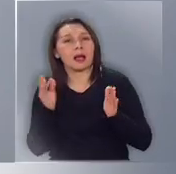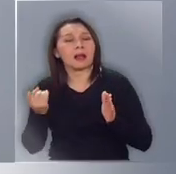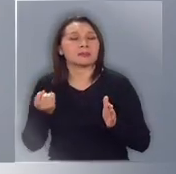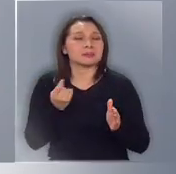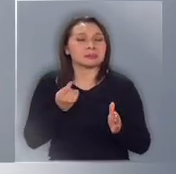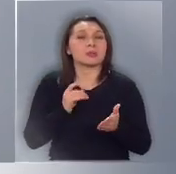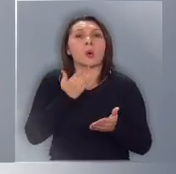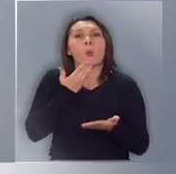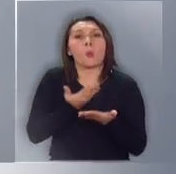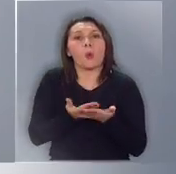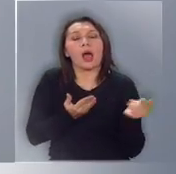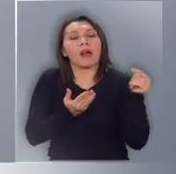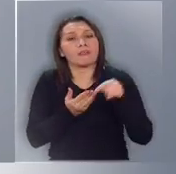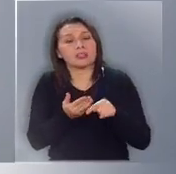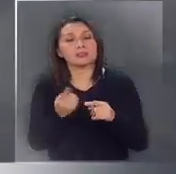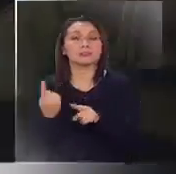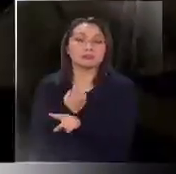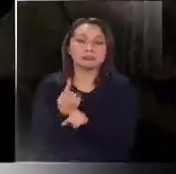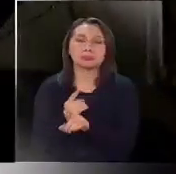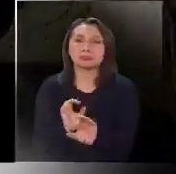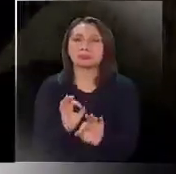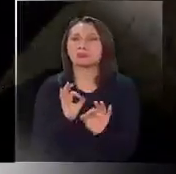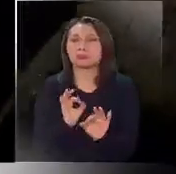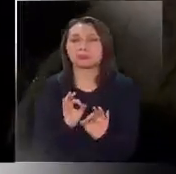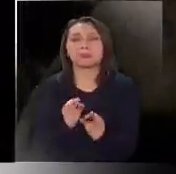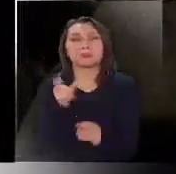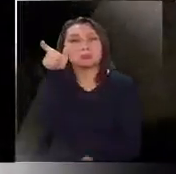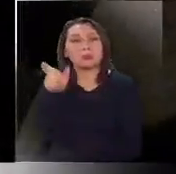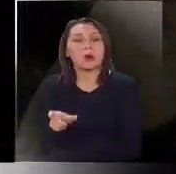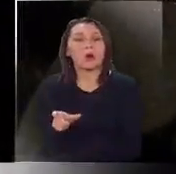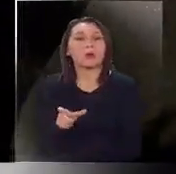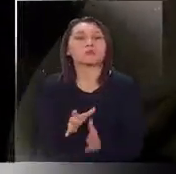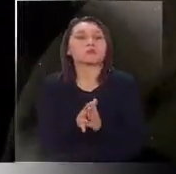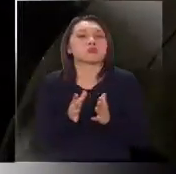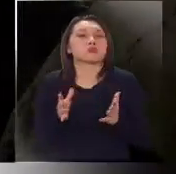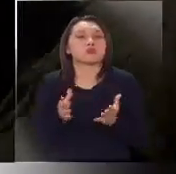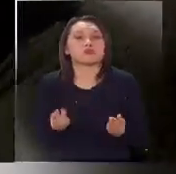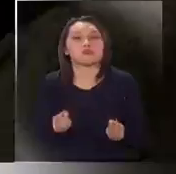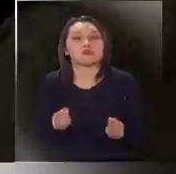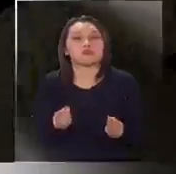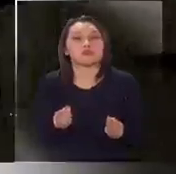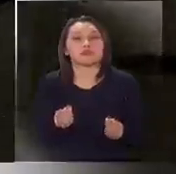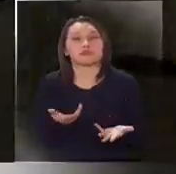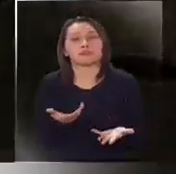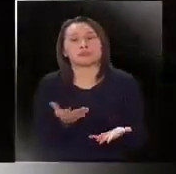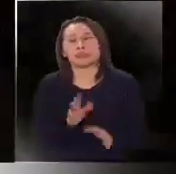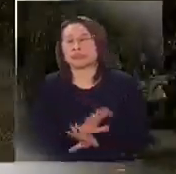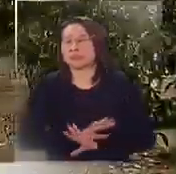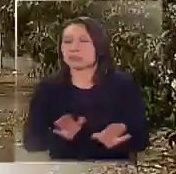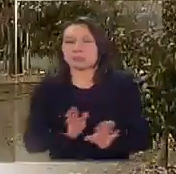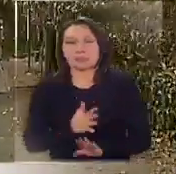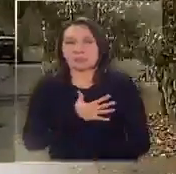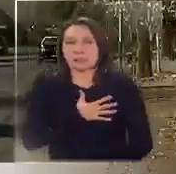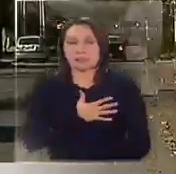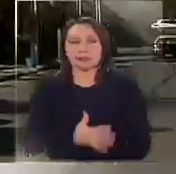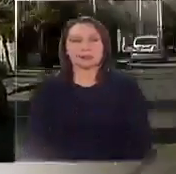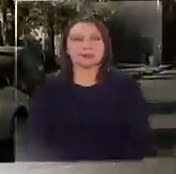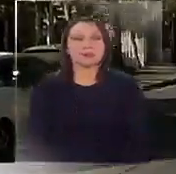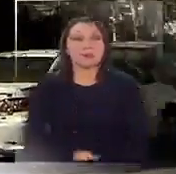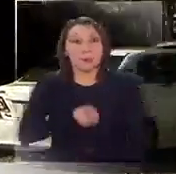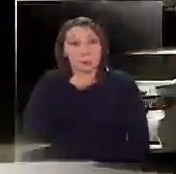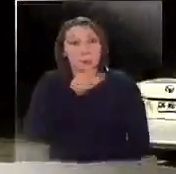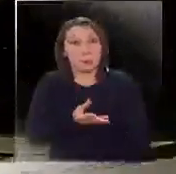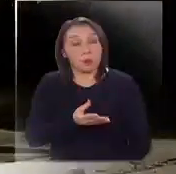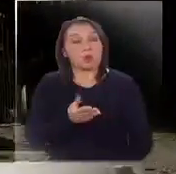estás? ¿Cuándo llegaste? Una persona muy, muy, muy... ¡Ay, qué tremendo! Según